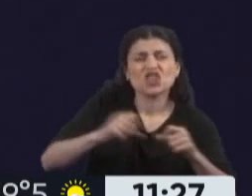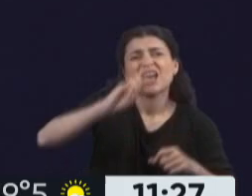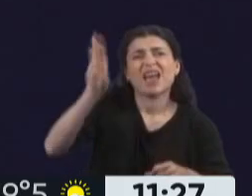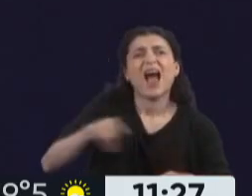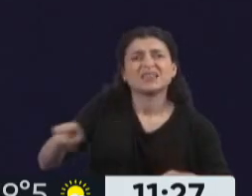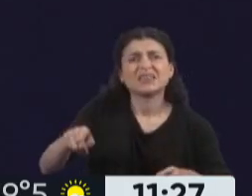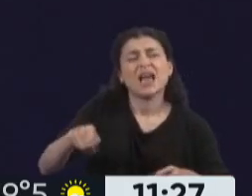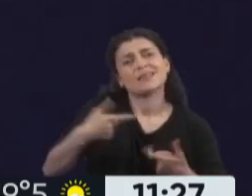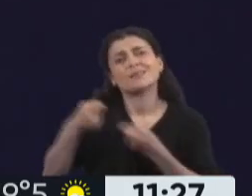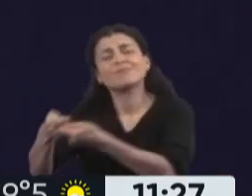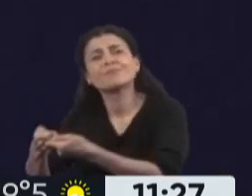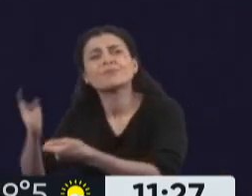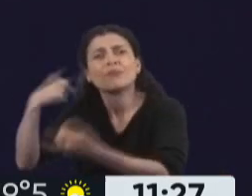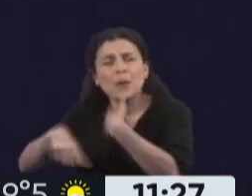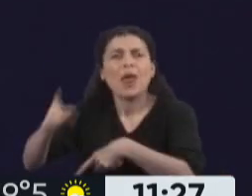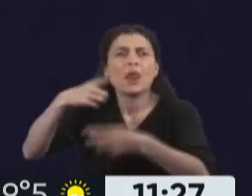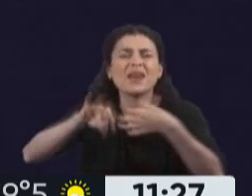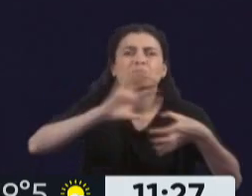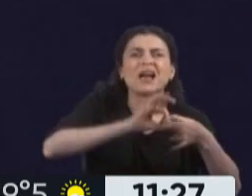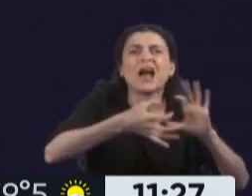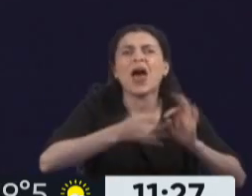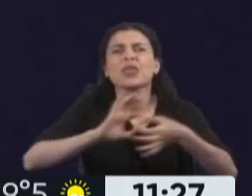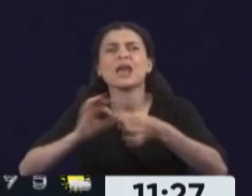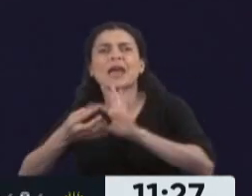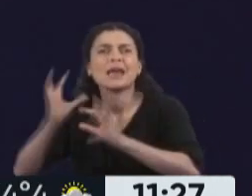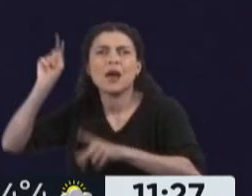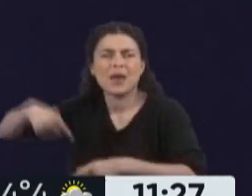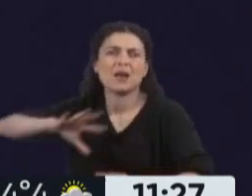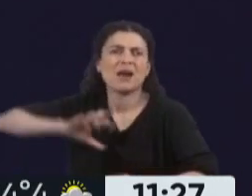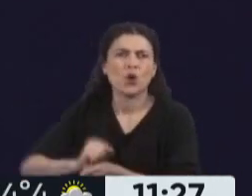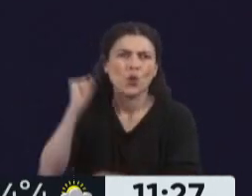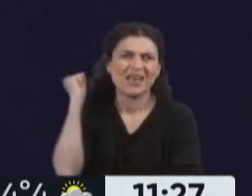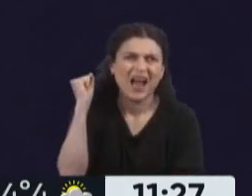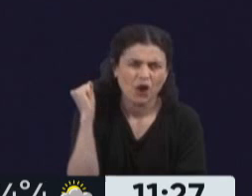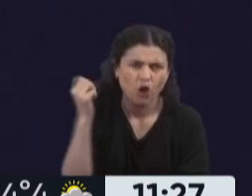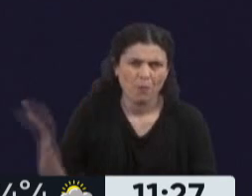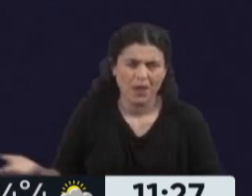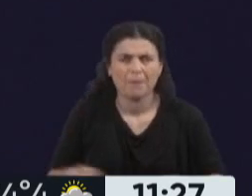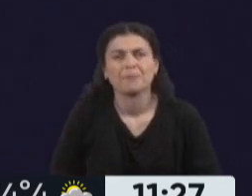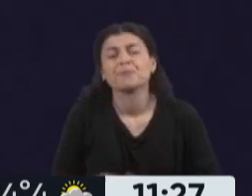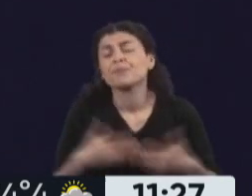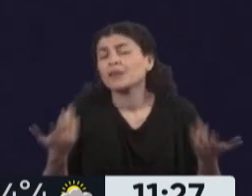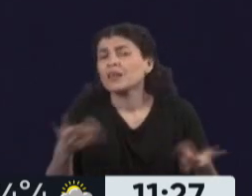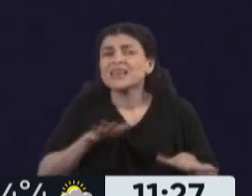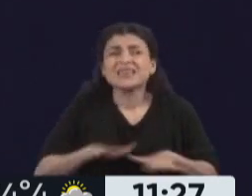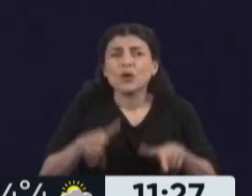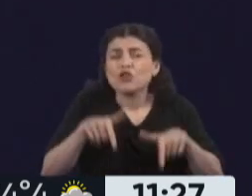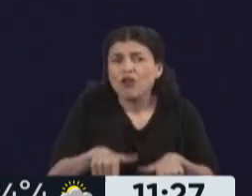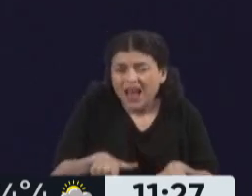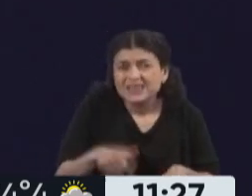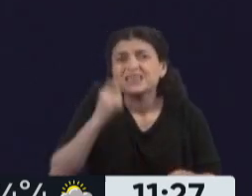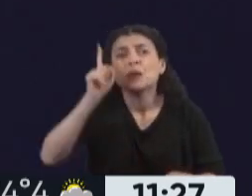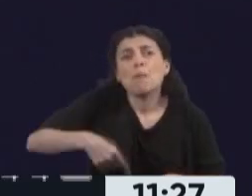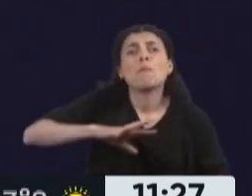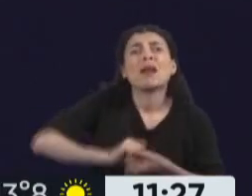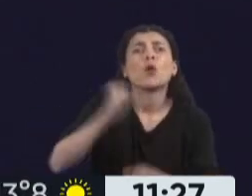y eso hizo que una misma torta se tenga que repartir entre muchos más comensales. Cuando ocurre esto, los comensales comen menos.